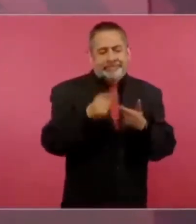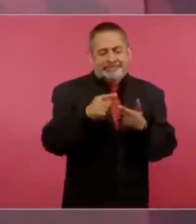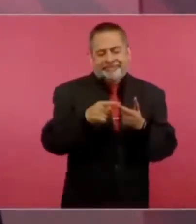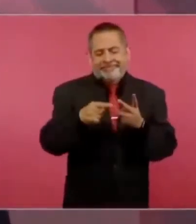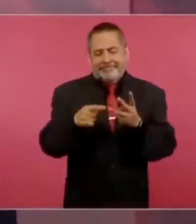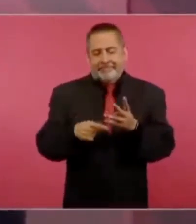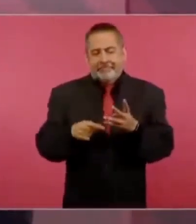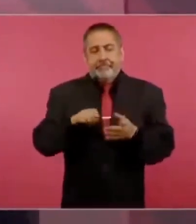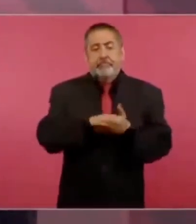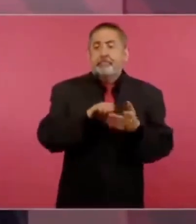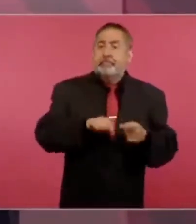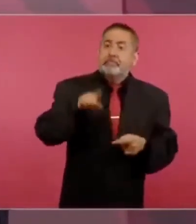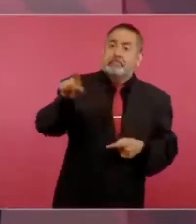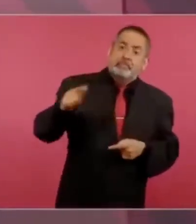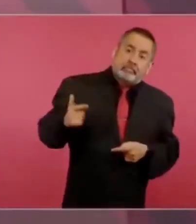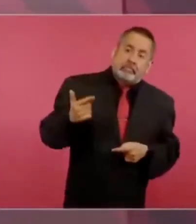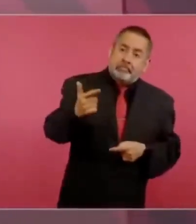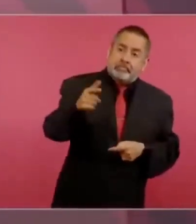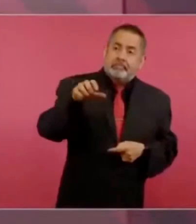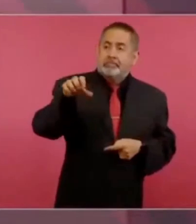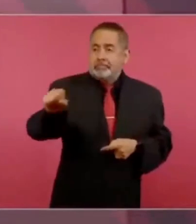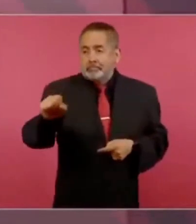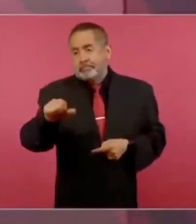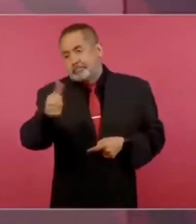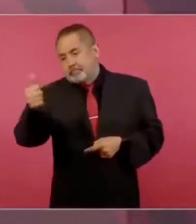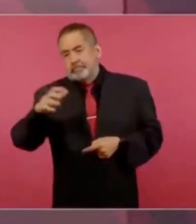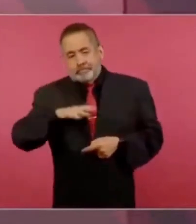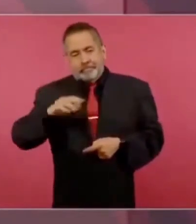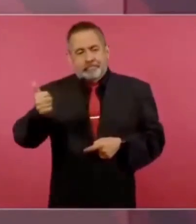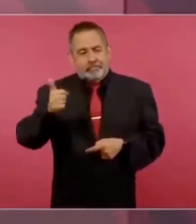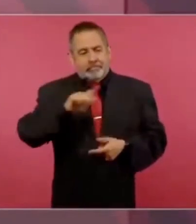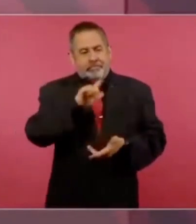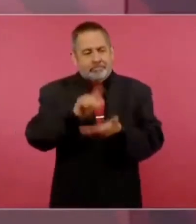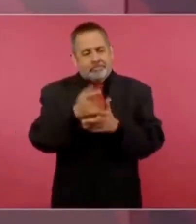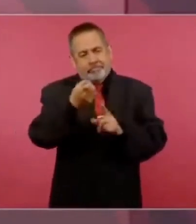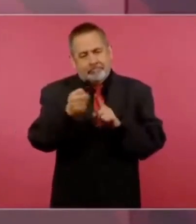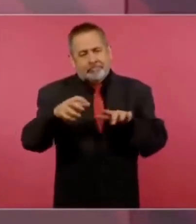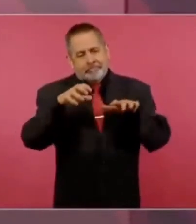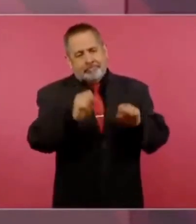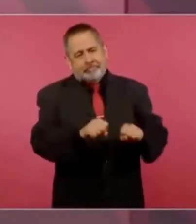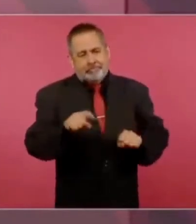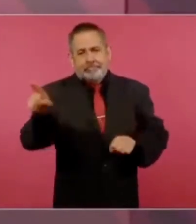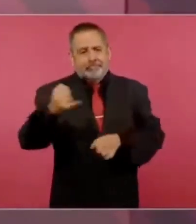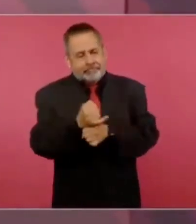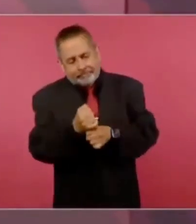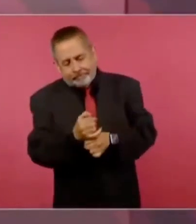porque en Guanajuato tienen una averiguación